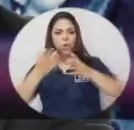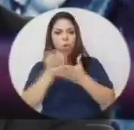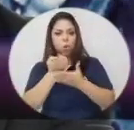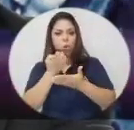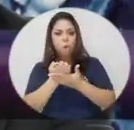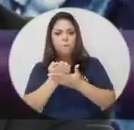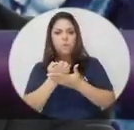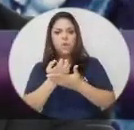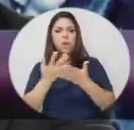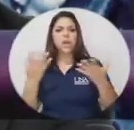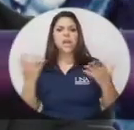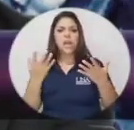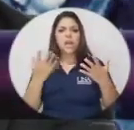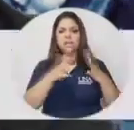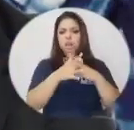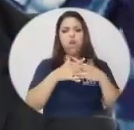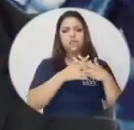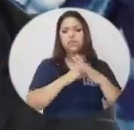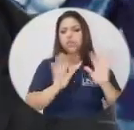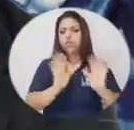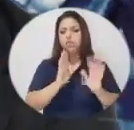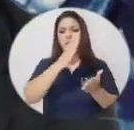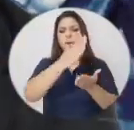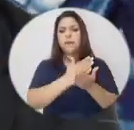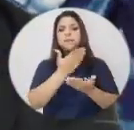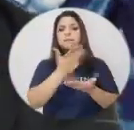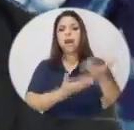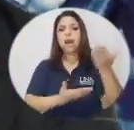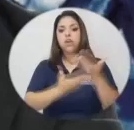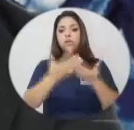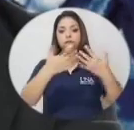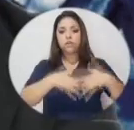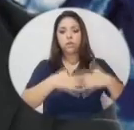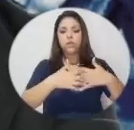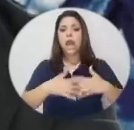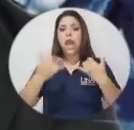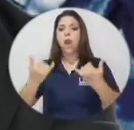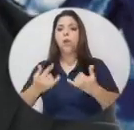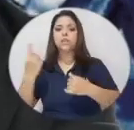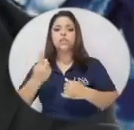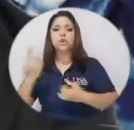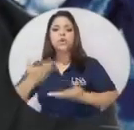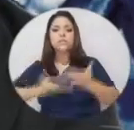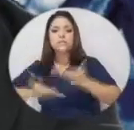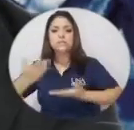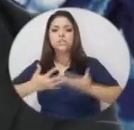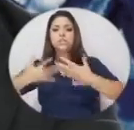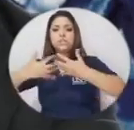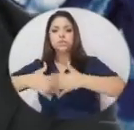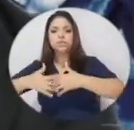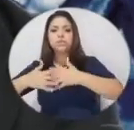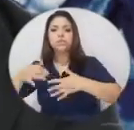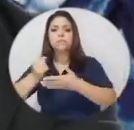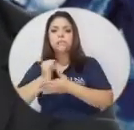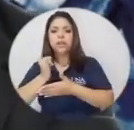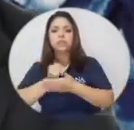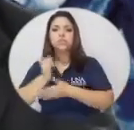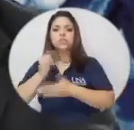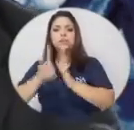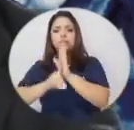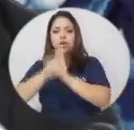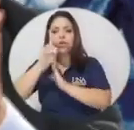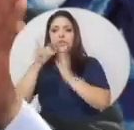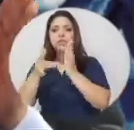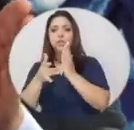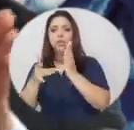Unidos menos en un país manufacturero, más en un país de servicios y de industria de investigación y desarrollo tecnológico,